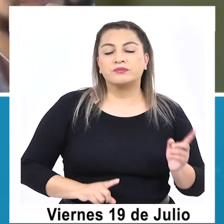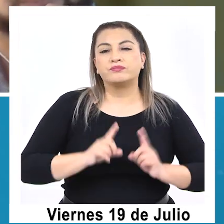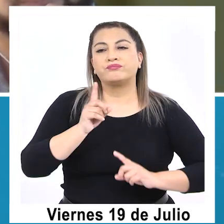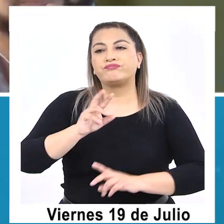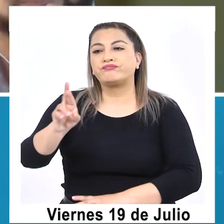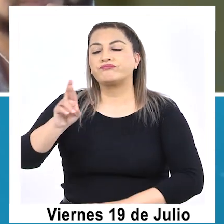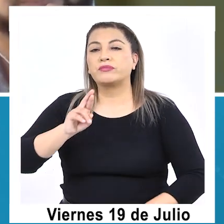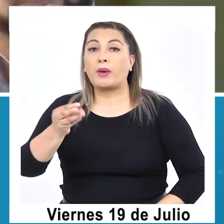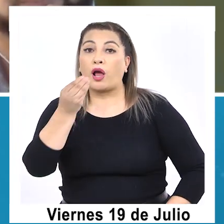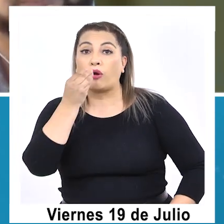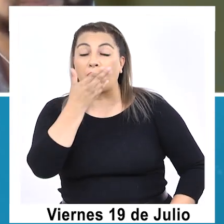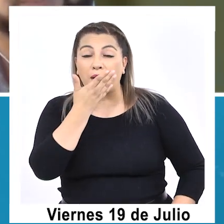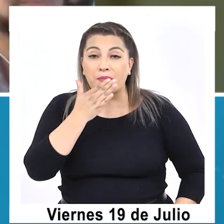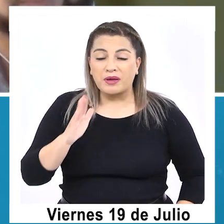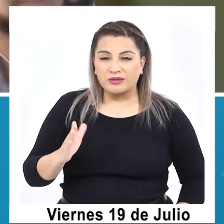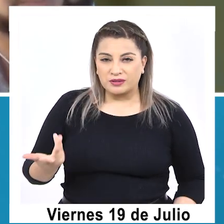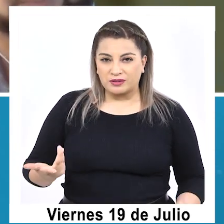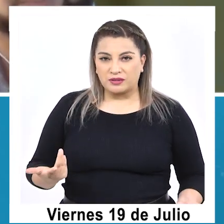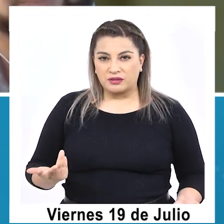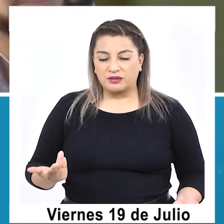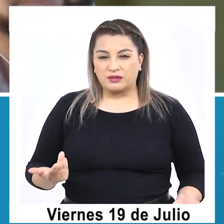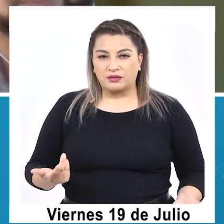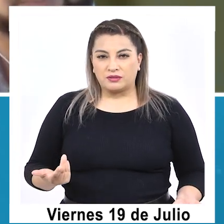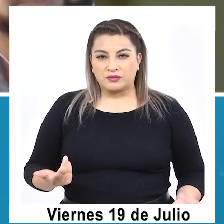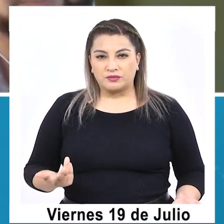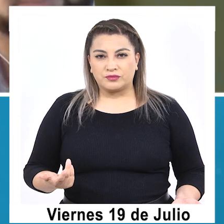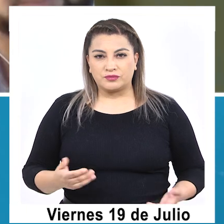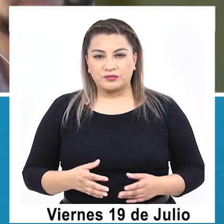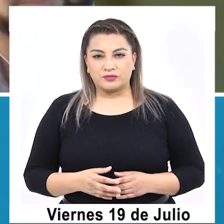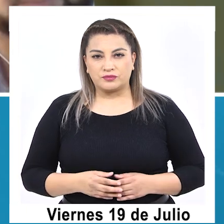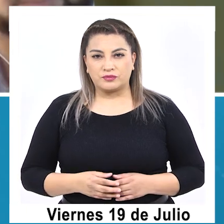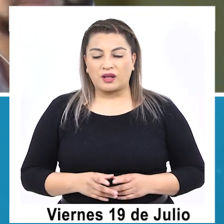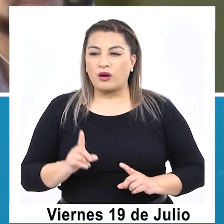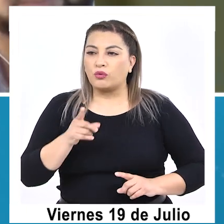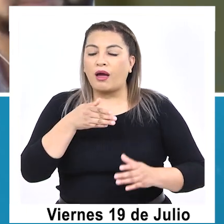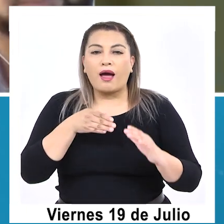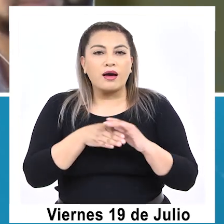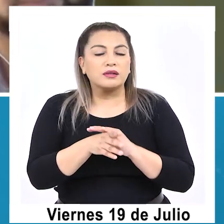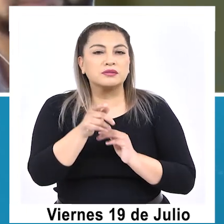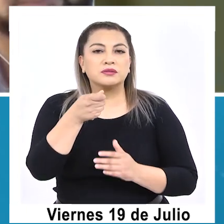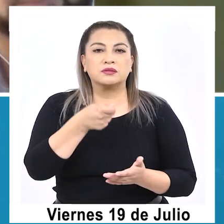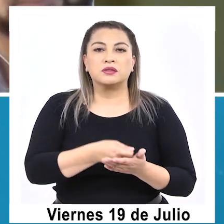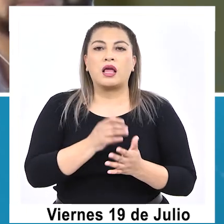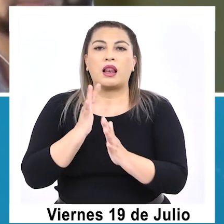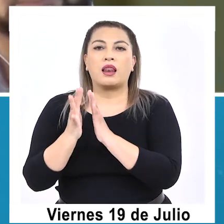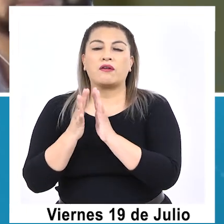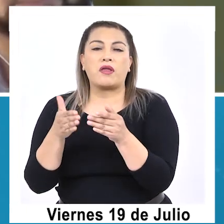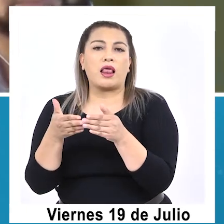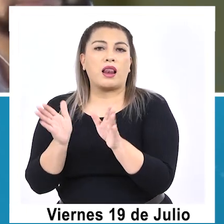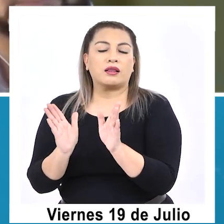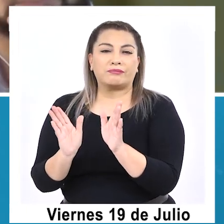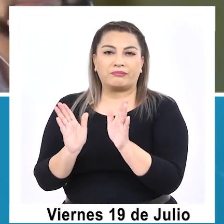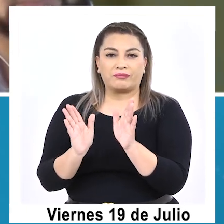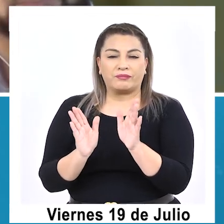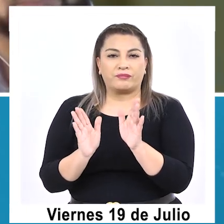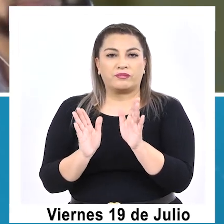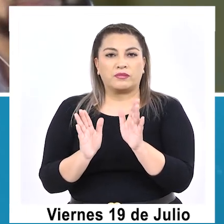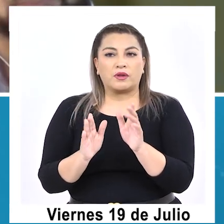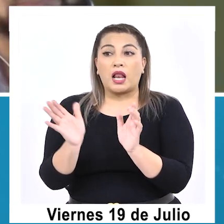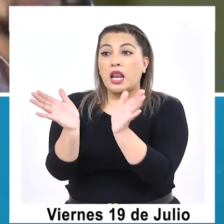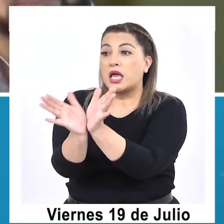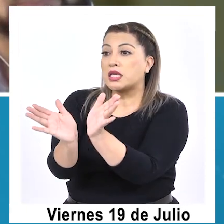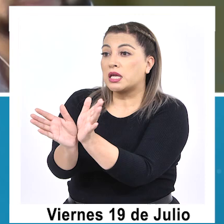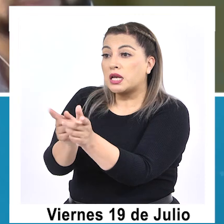respuesta para alimentar mejor es mucho más sencilla, está mucho más al acceso, está en nuestras ferias libres, está en el negocio